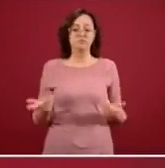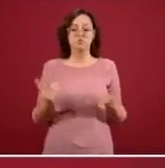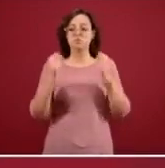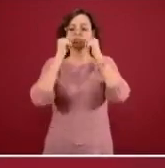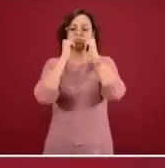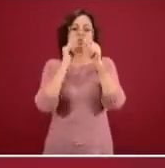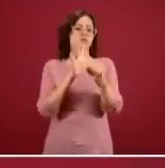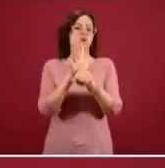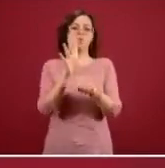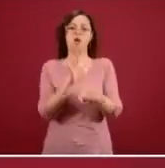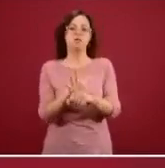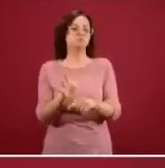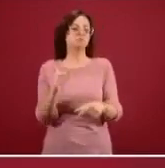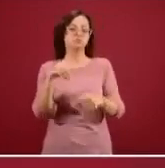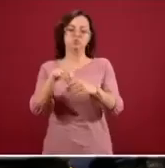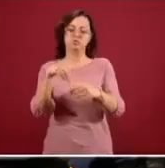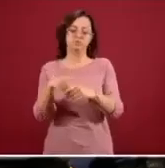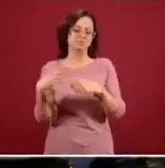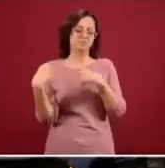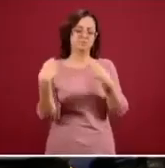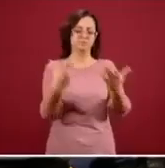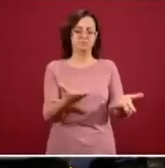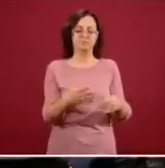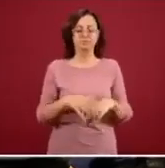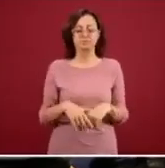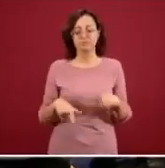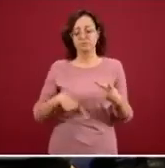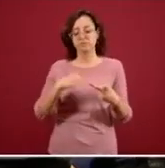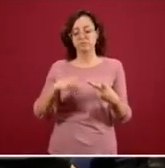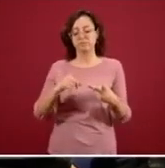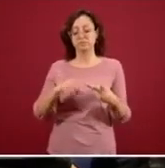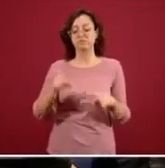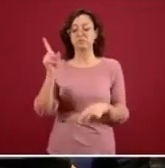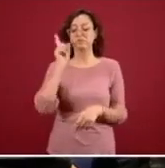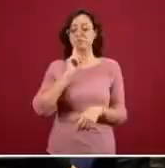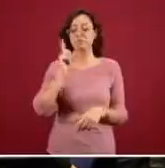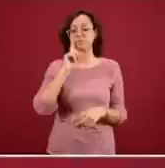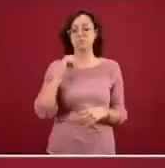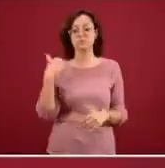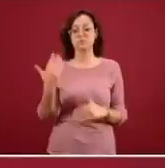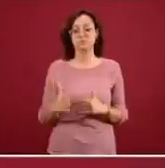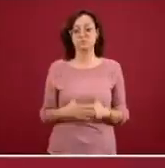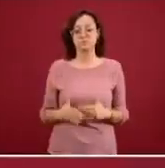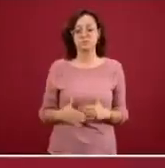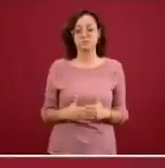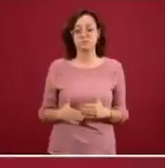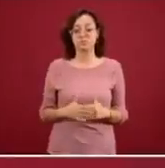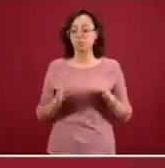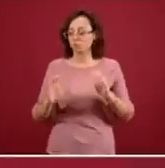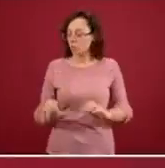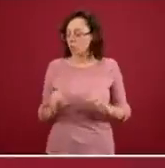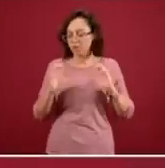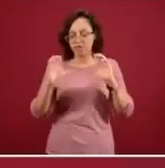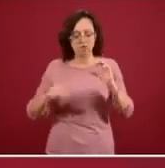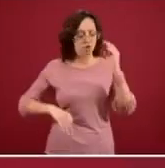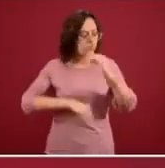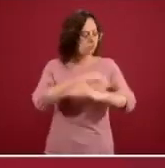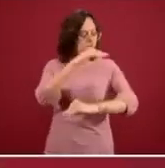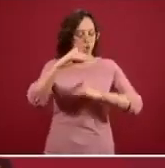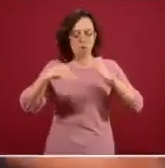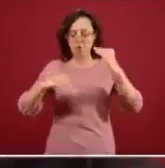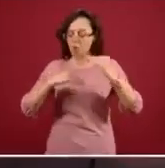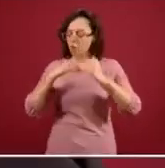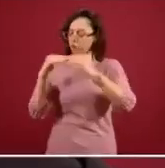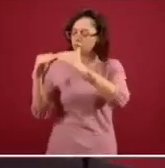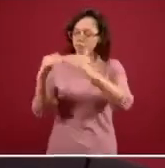sangre que vaya a donar. Y cierro con lo de las mujeres embarazadas. Las medidas de prevención son las mismas, son